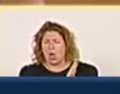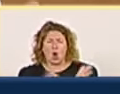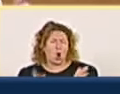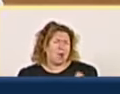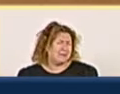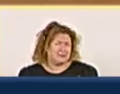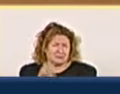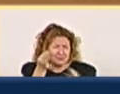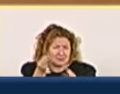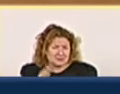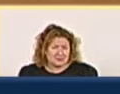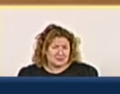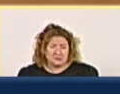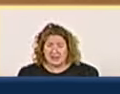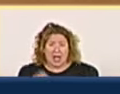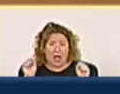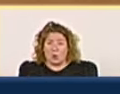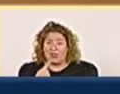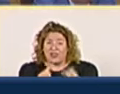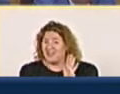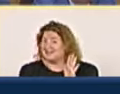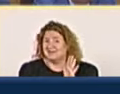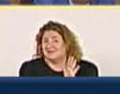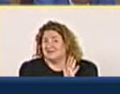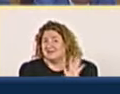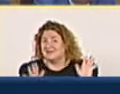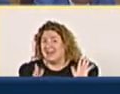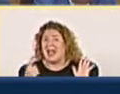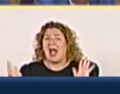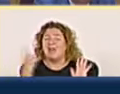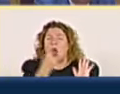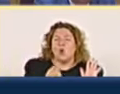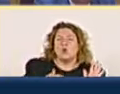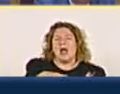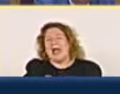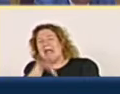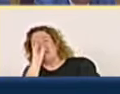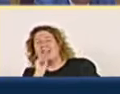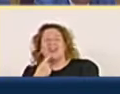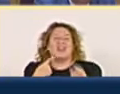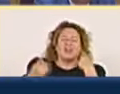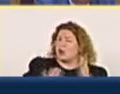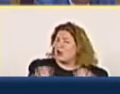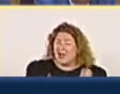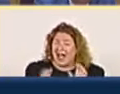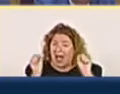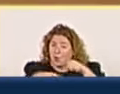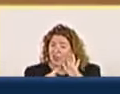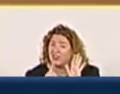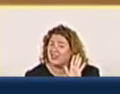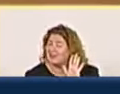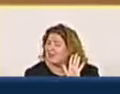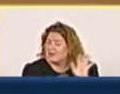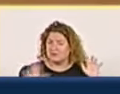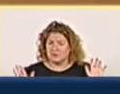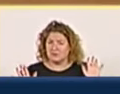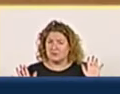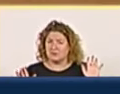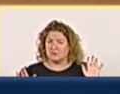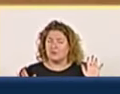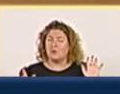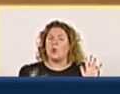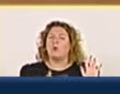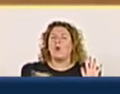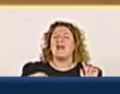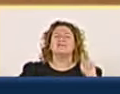cada uno creamos que dice el acuerdo. Usted puede utilizar nominalistamente las expresiones que quiera, pero lo que